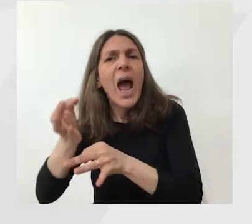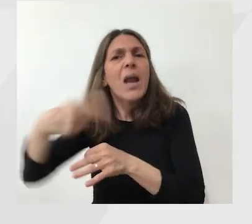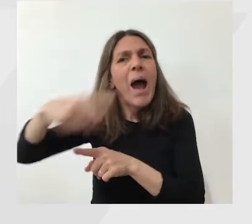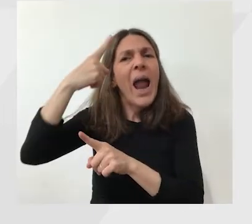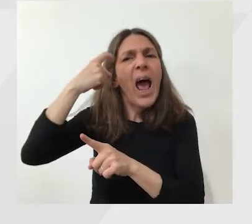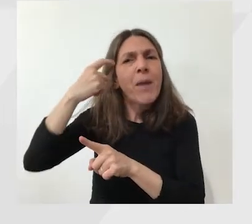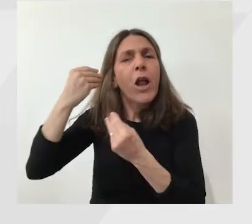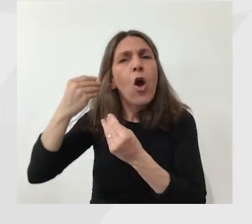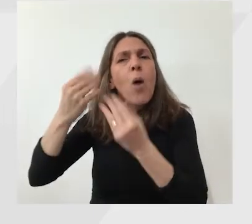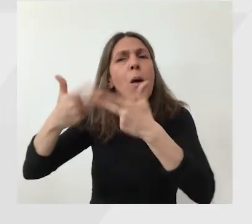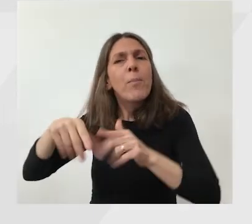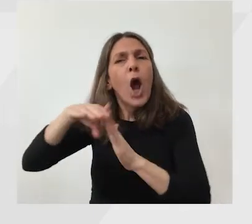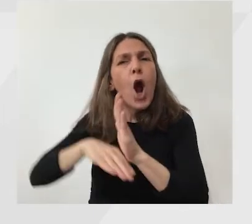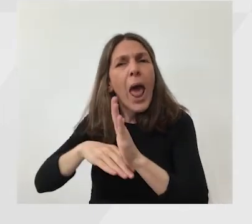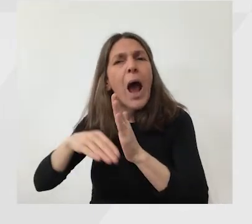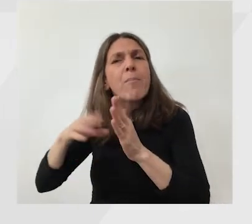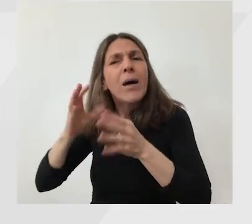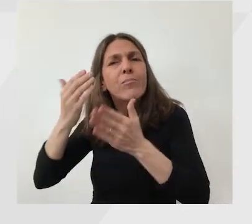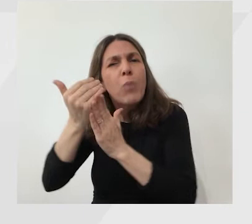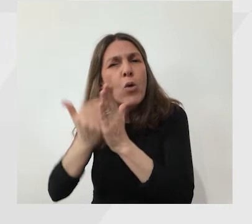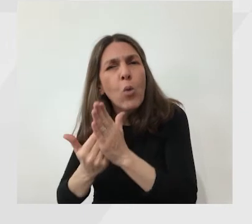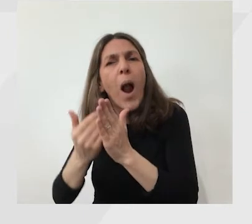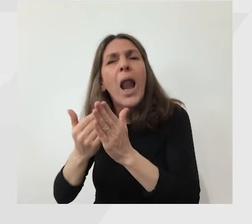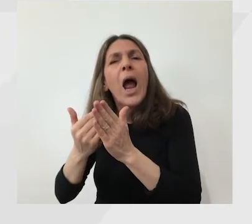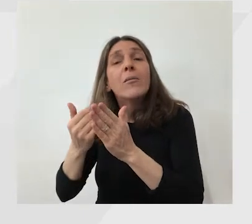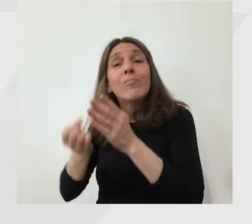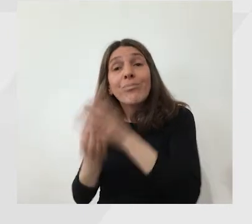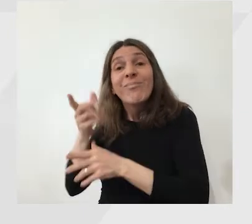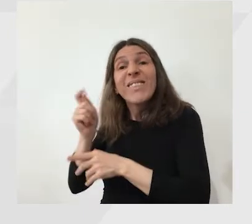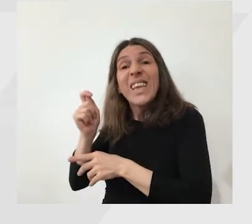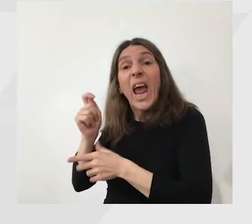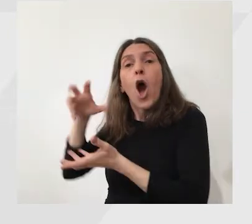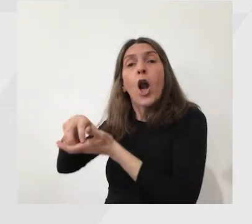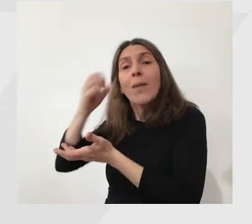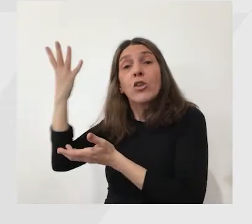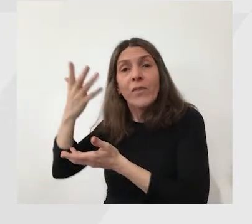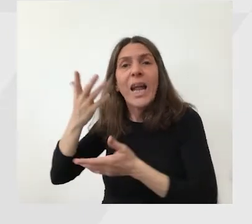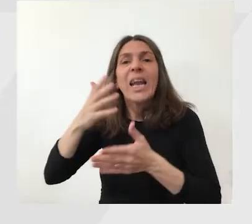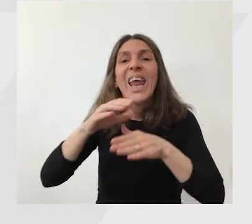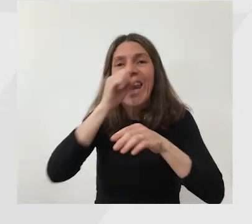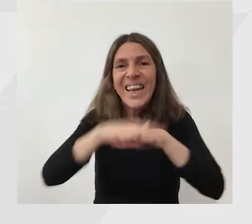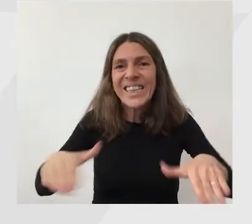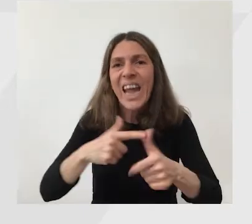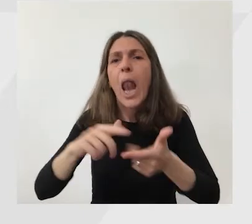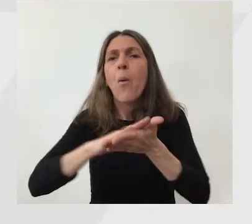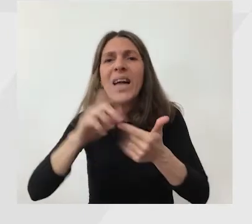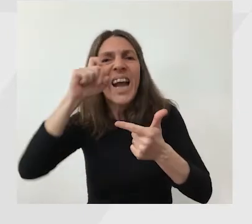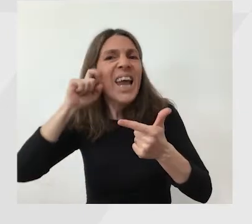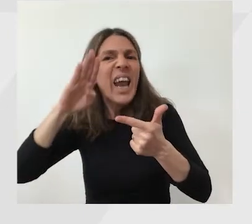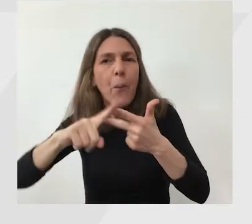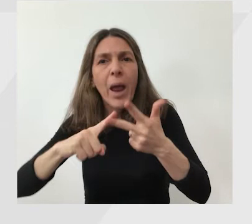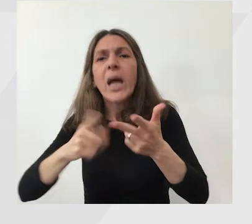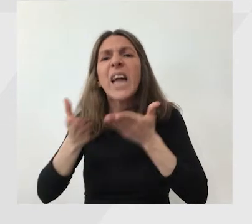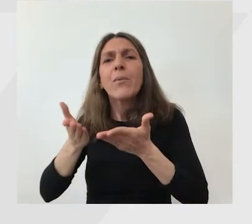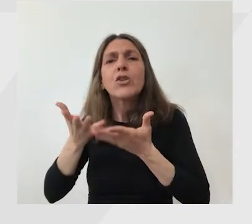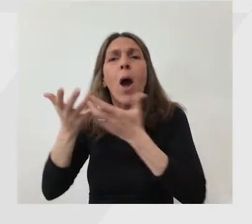mediante una programación sistematizada diseñada por organismos oficiales nivel inicial educación general básica egb